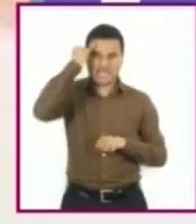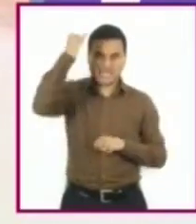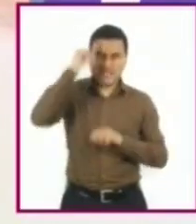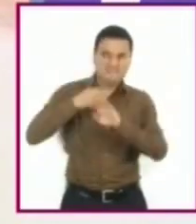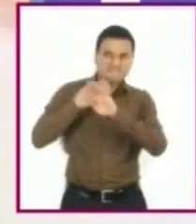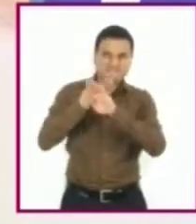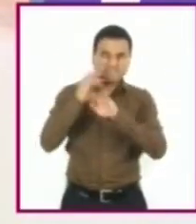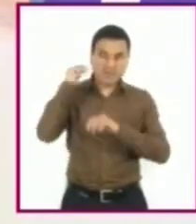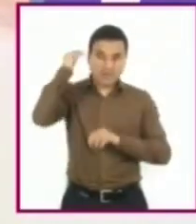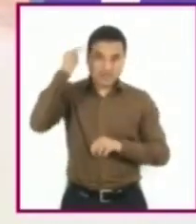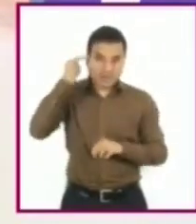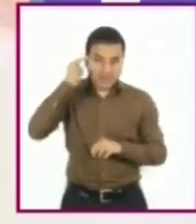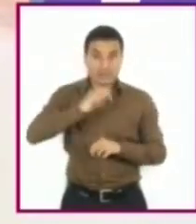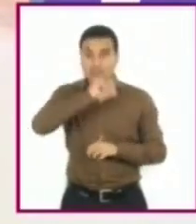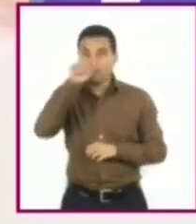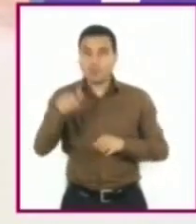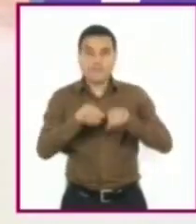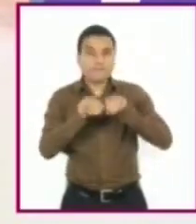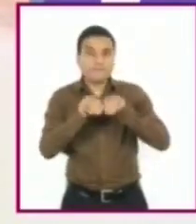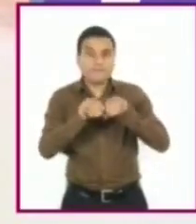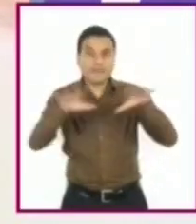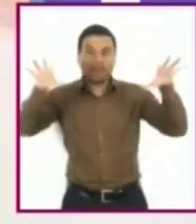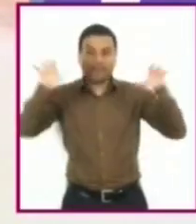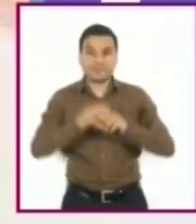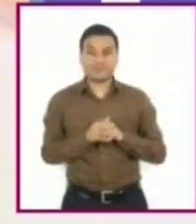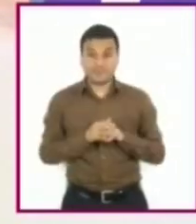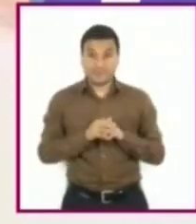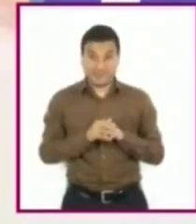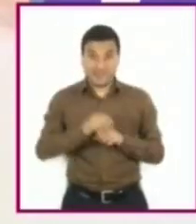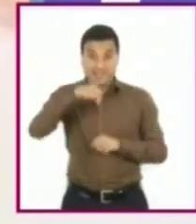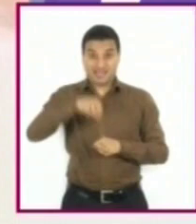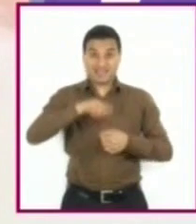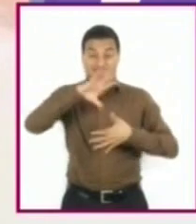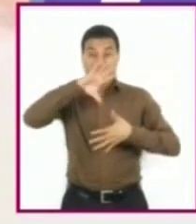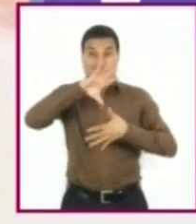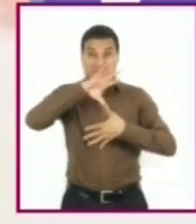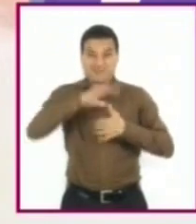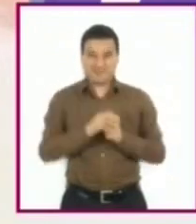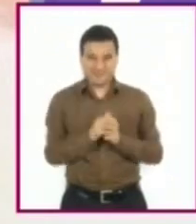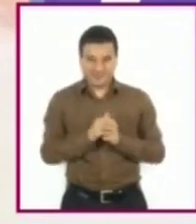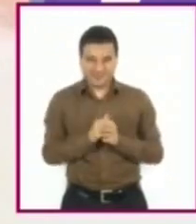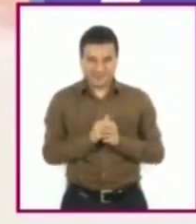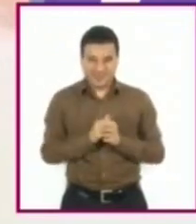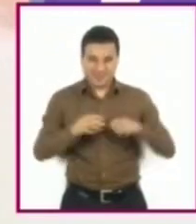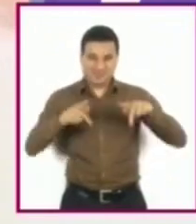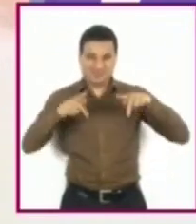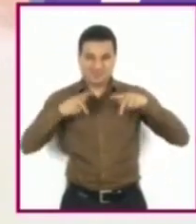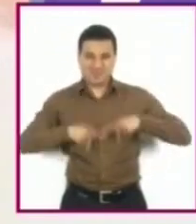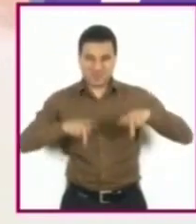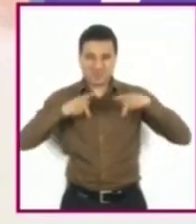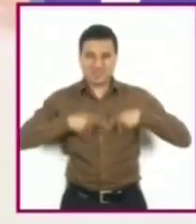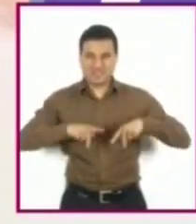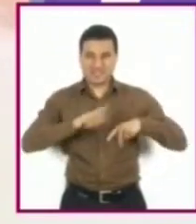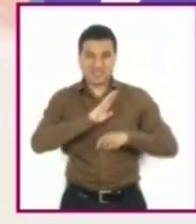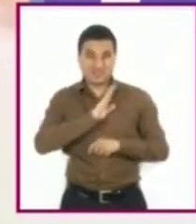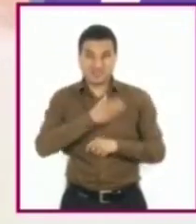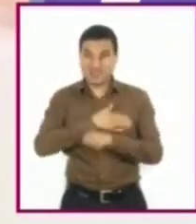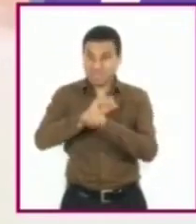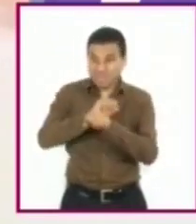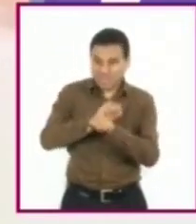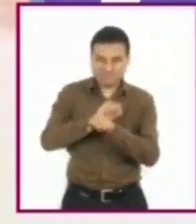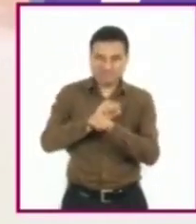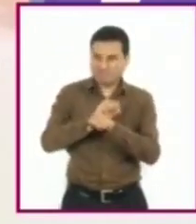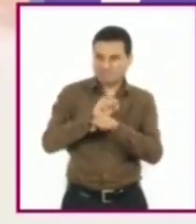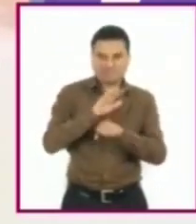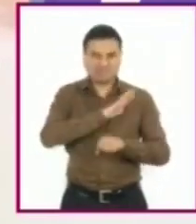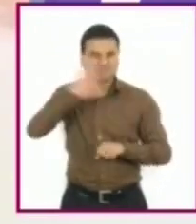2 décadas después, las colonias españolas en América iniciaron su lucha por la independencia. Entonces, la